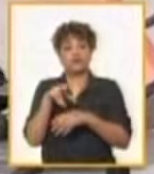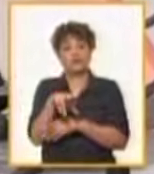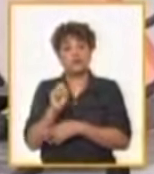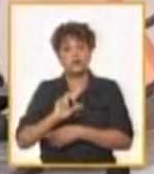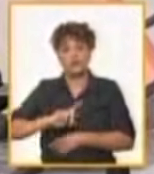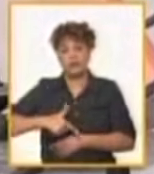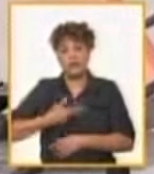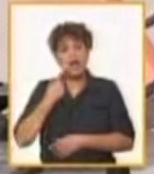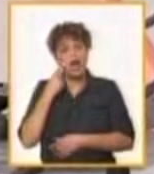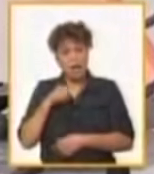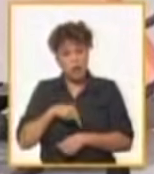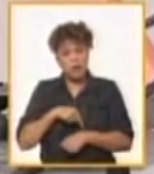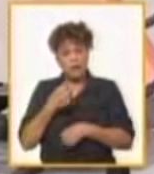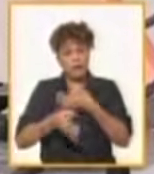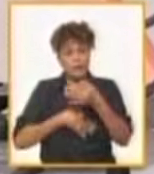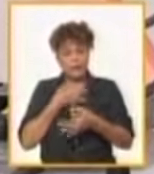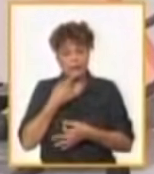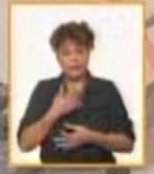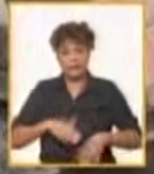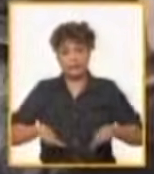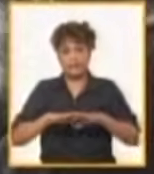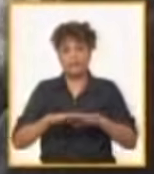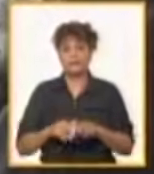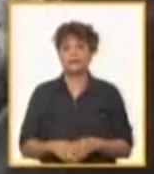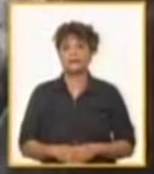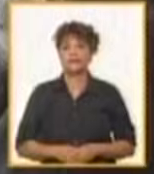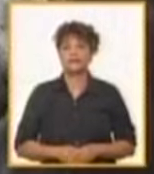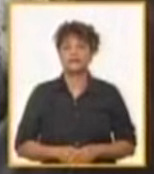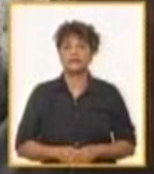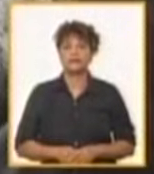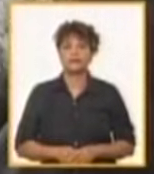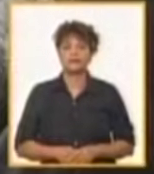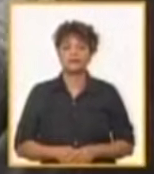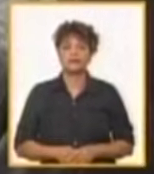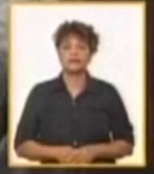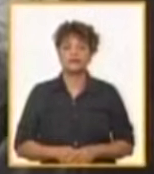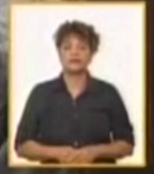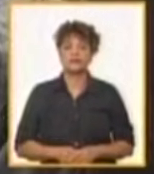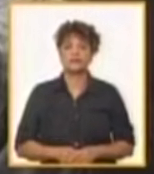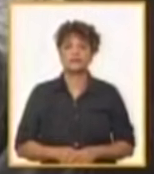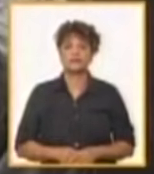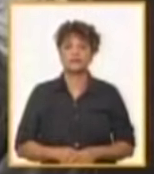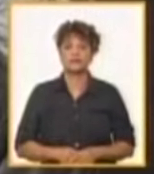Cuba. De eso hablamos ahora en nuestra mesa redonda.